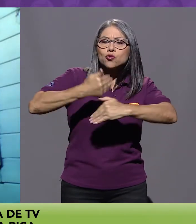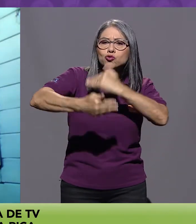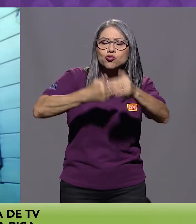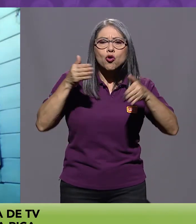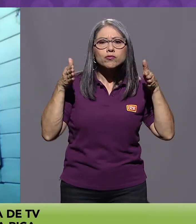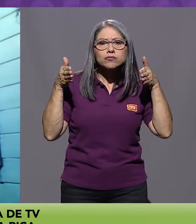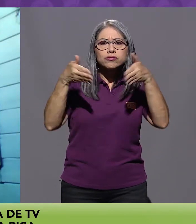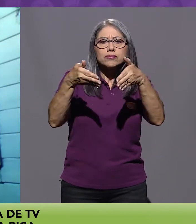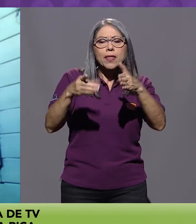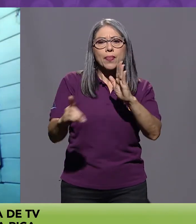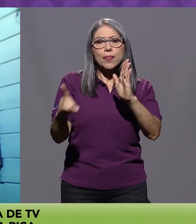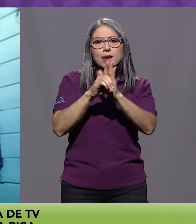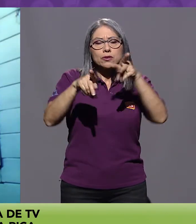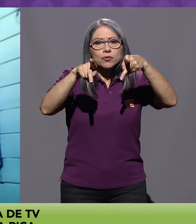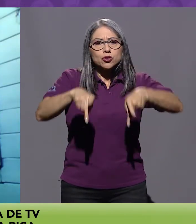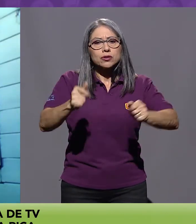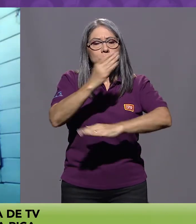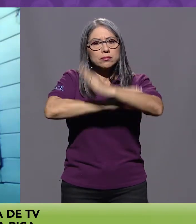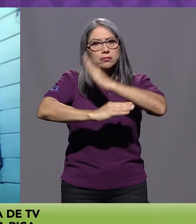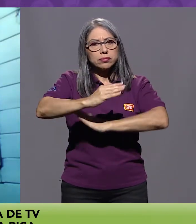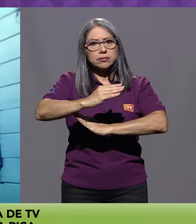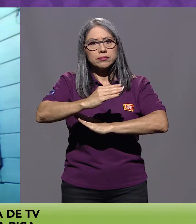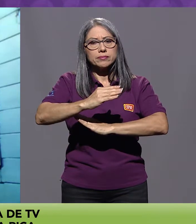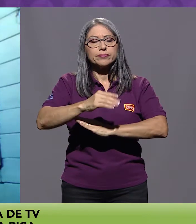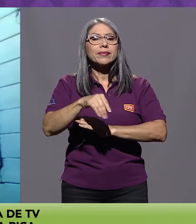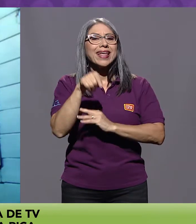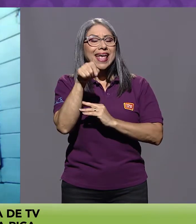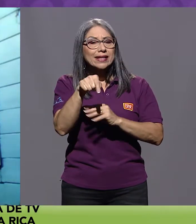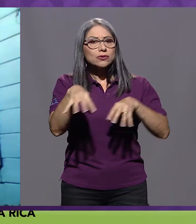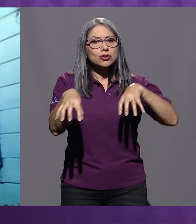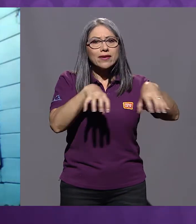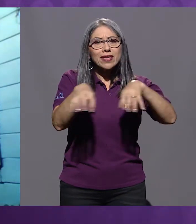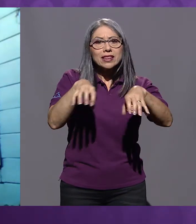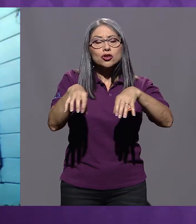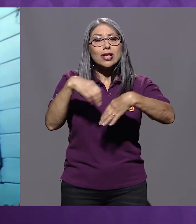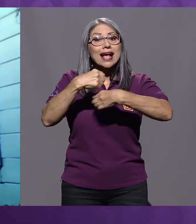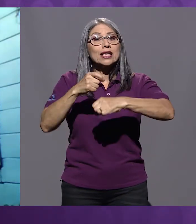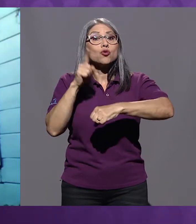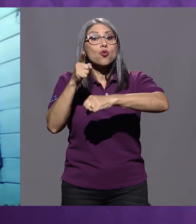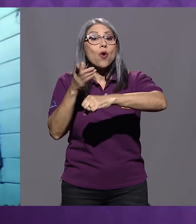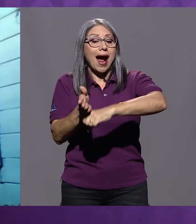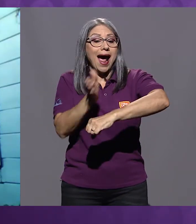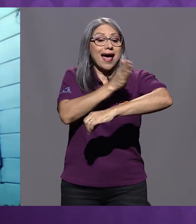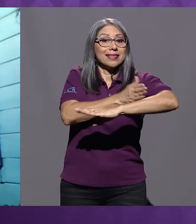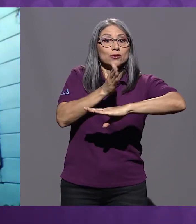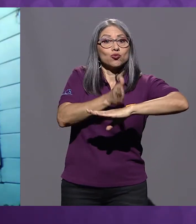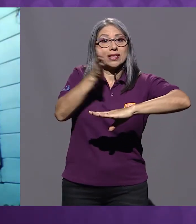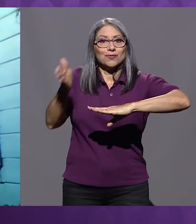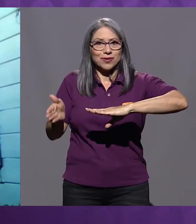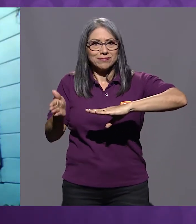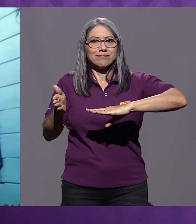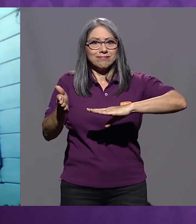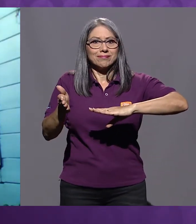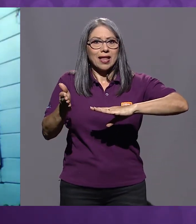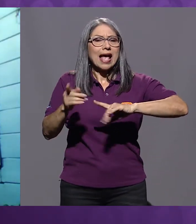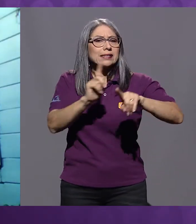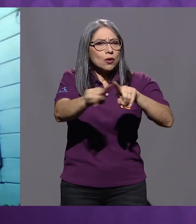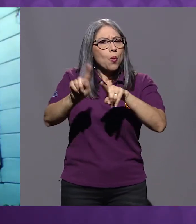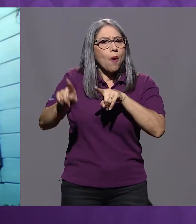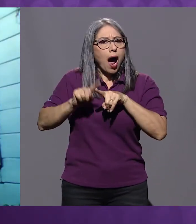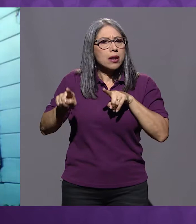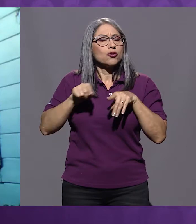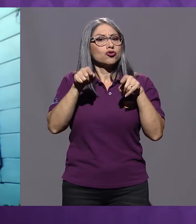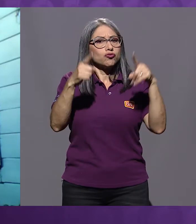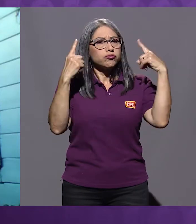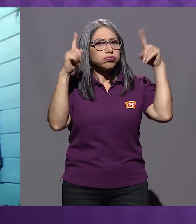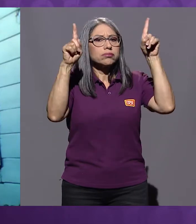las personas con discapacidad, eventos que han marcado un antes y un después, han sido varios. Entre ellos, bueno,